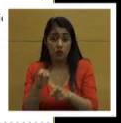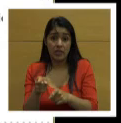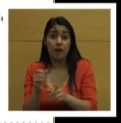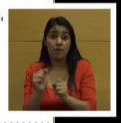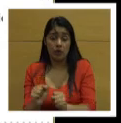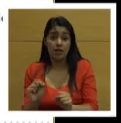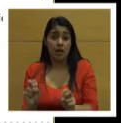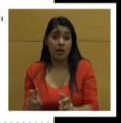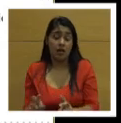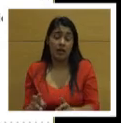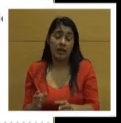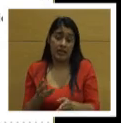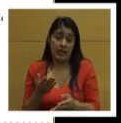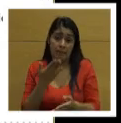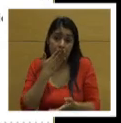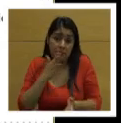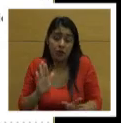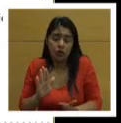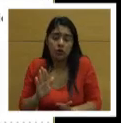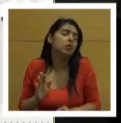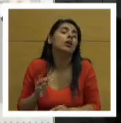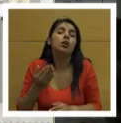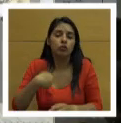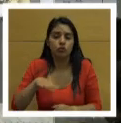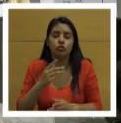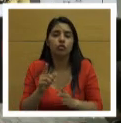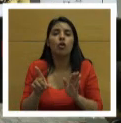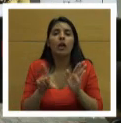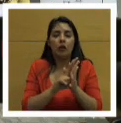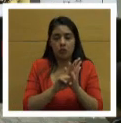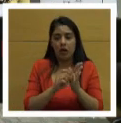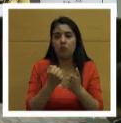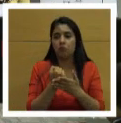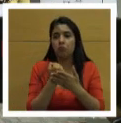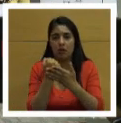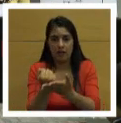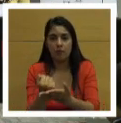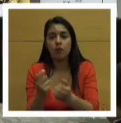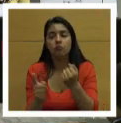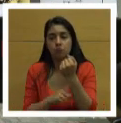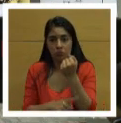cierto, recuperarse, le vamos a prestar ayuda legal a través de una querella criminal, y